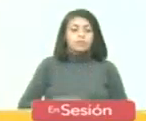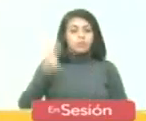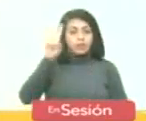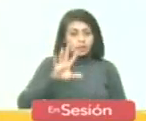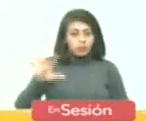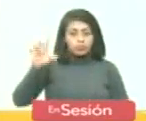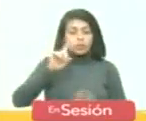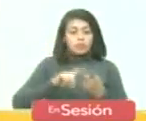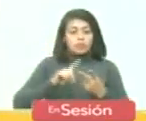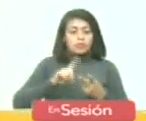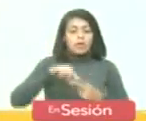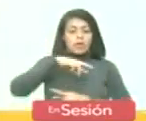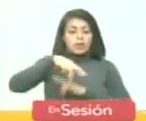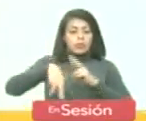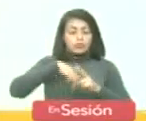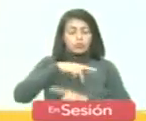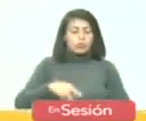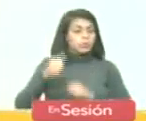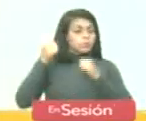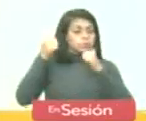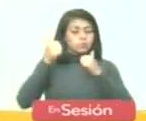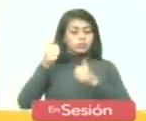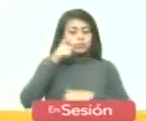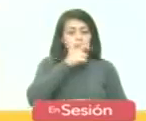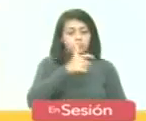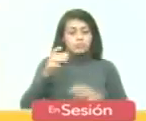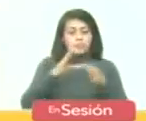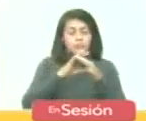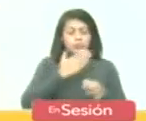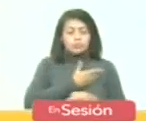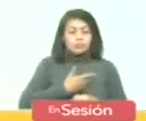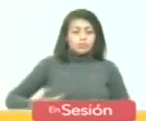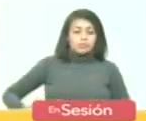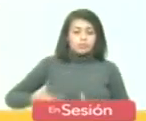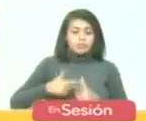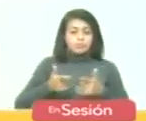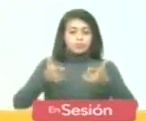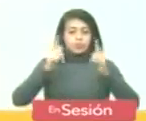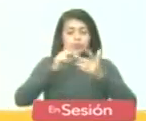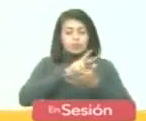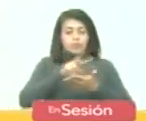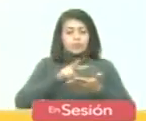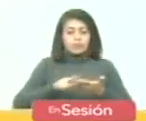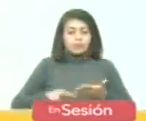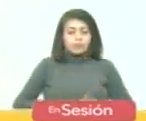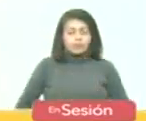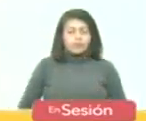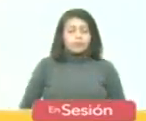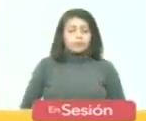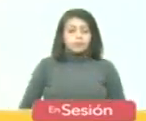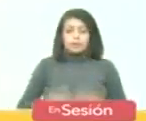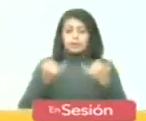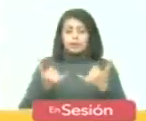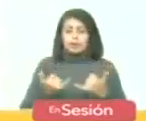Venezuela y gloria de la revolución y gloria de los pueblos unidos. Presidente, permítame leer